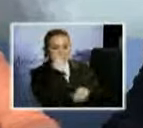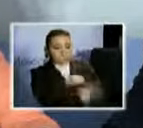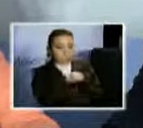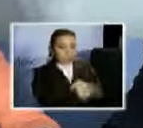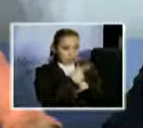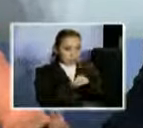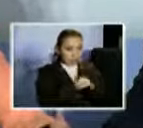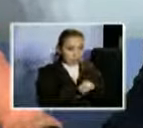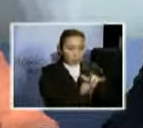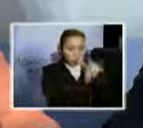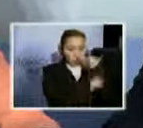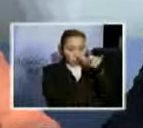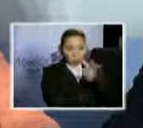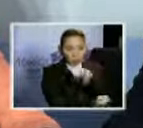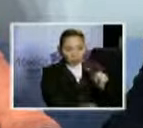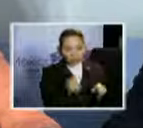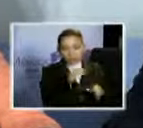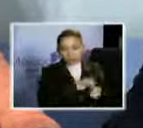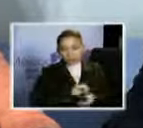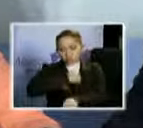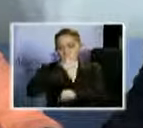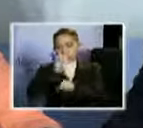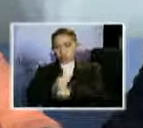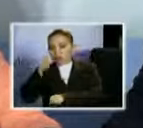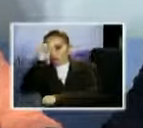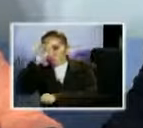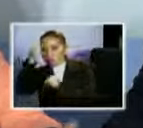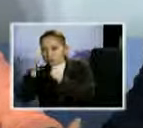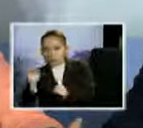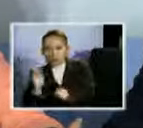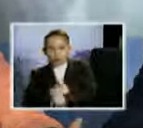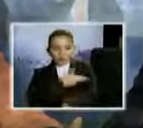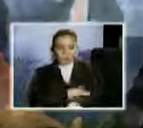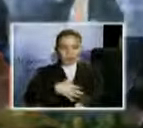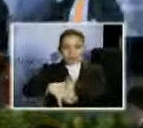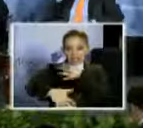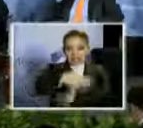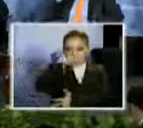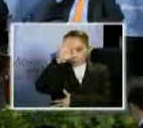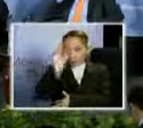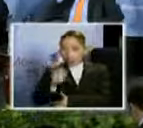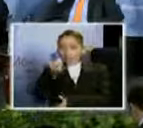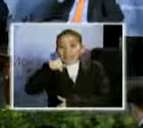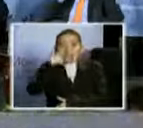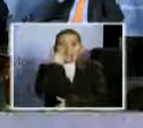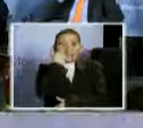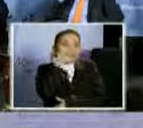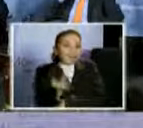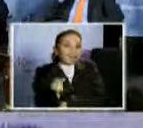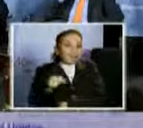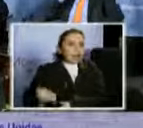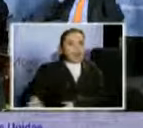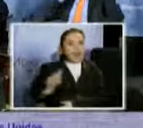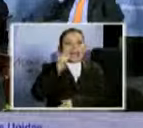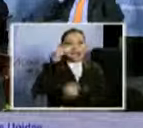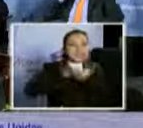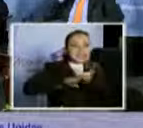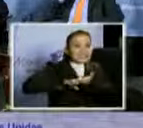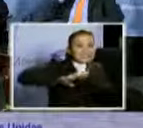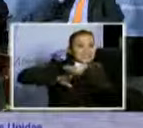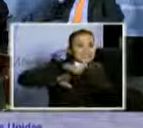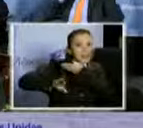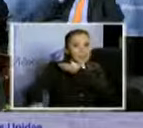amenazas, nace en el Consejo de Seguridad la resolución 1540, que lo que busca es